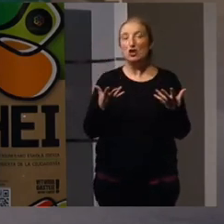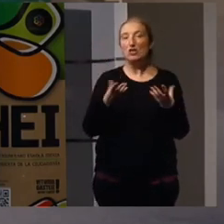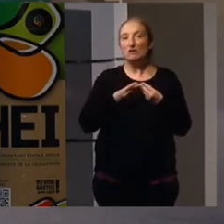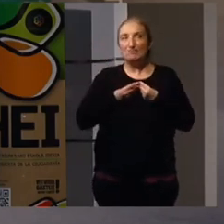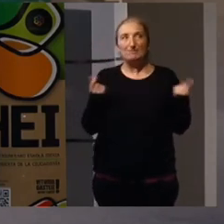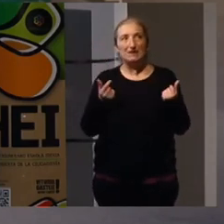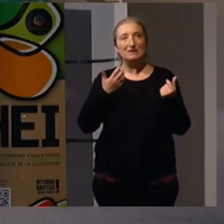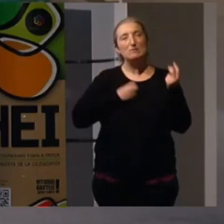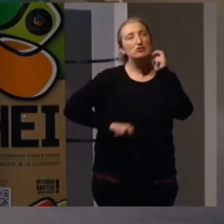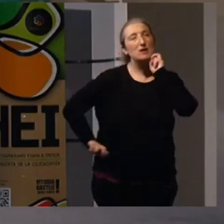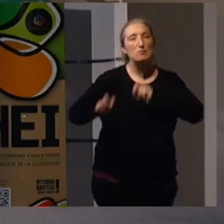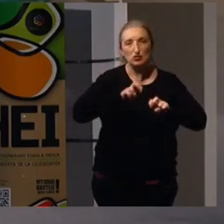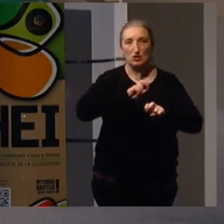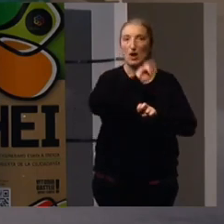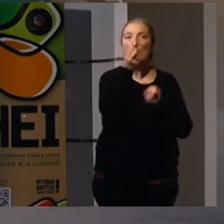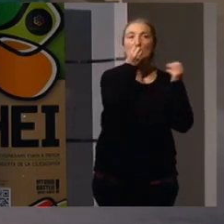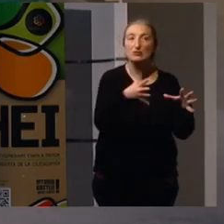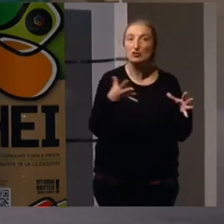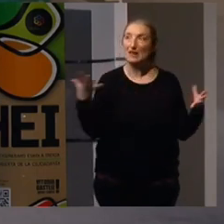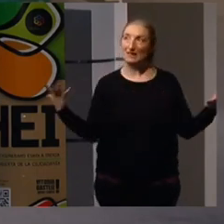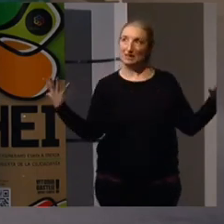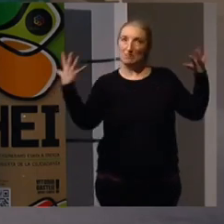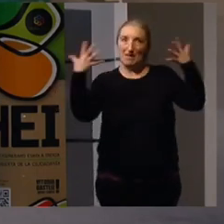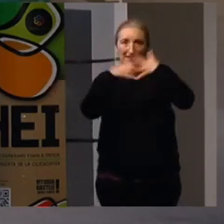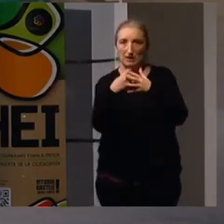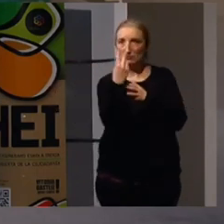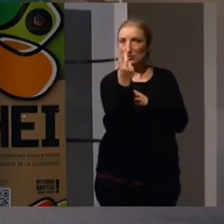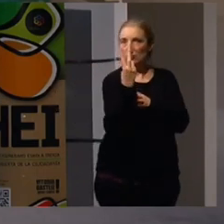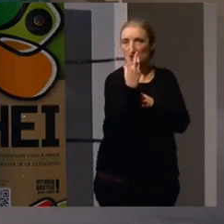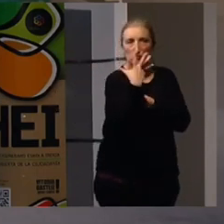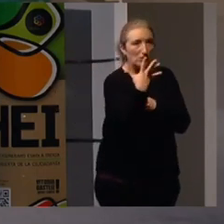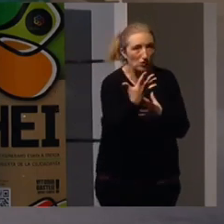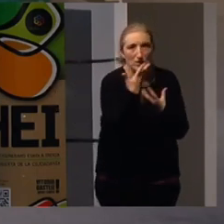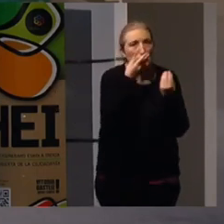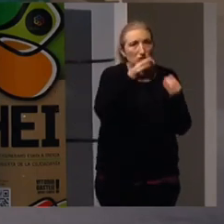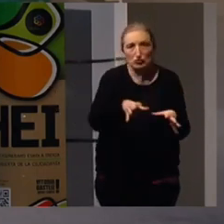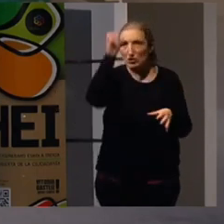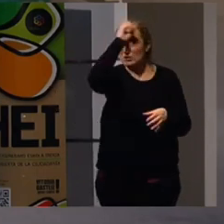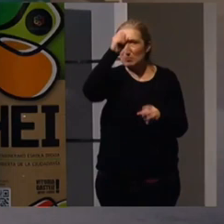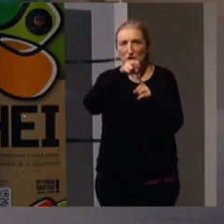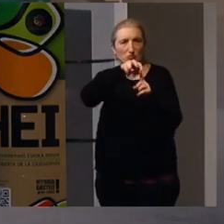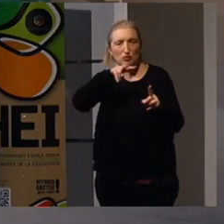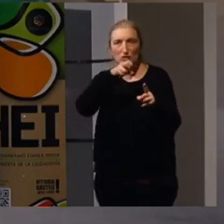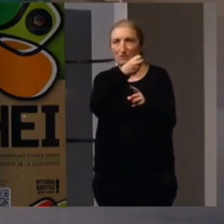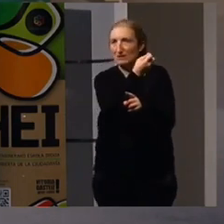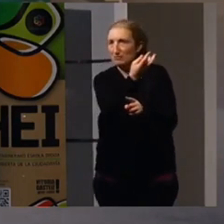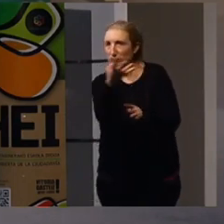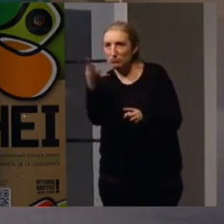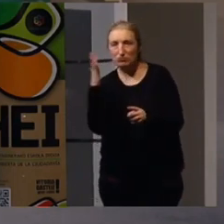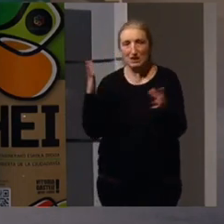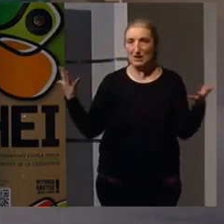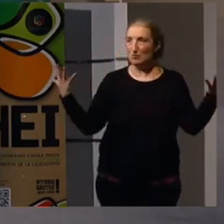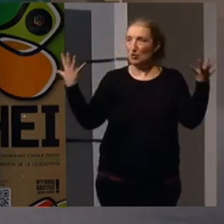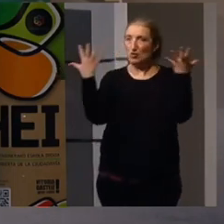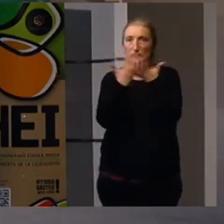de construir otro relato y que coexistan los dos, los tres o los 5.000 relatos distintos, ¿no? Y que dentro de esos distintos relatos, pues